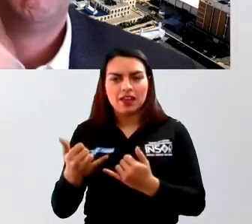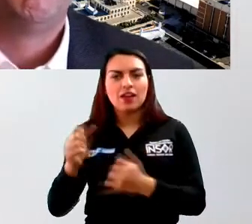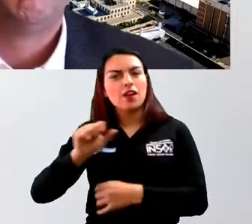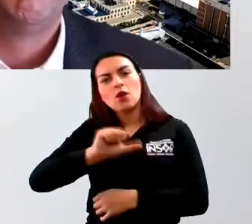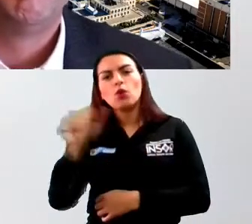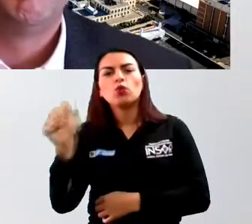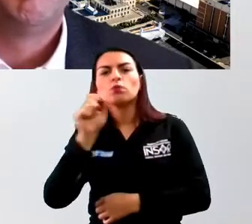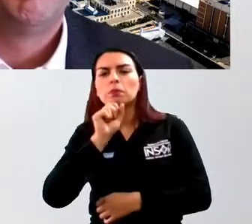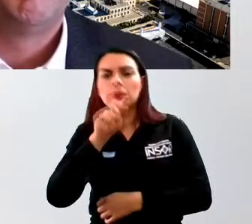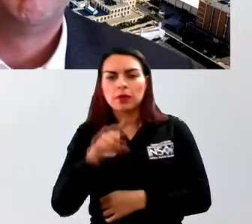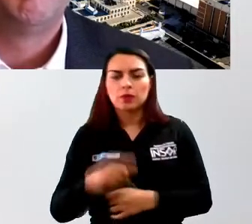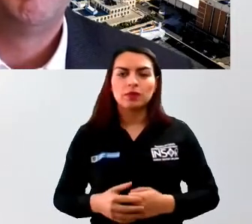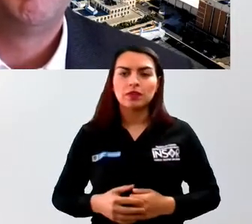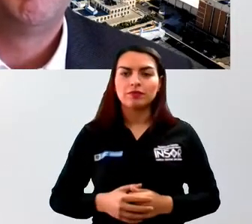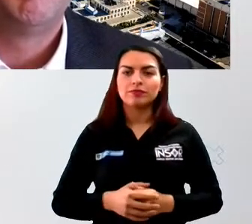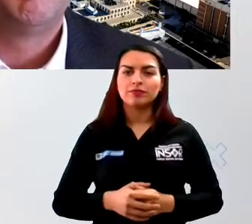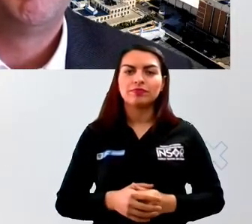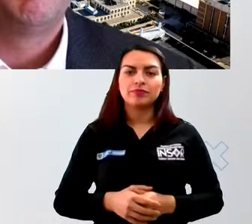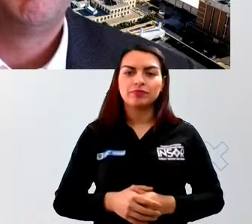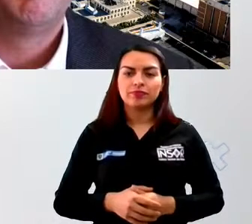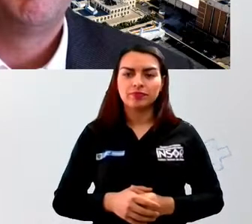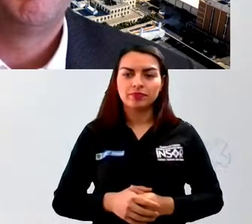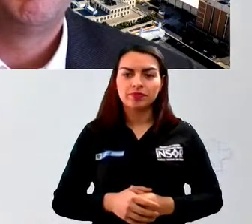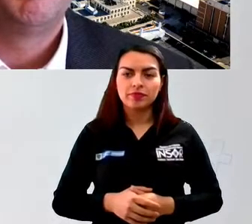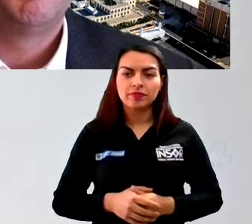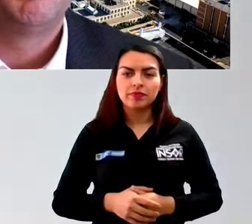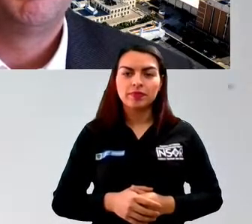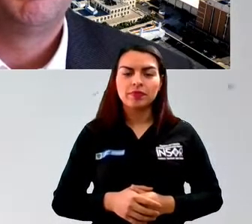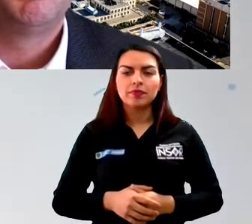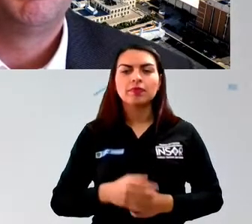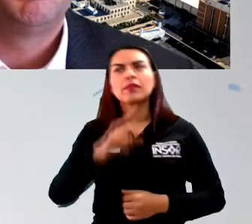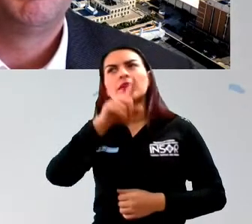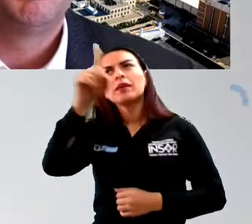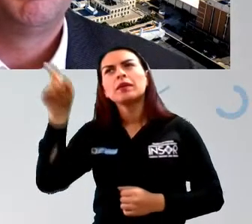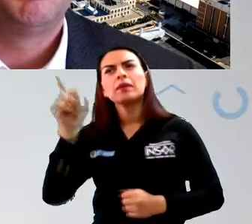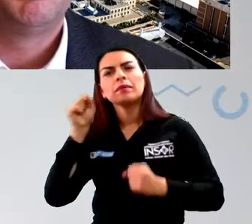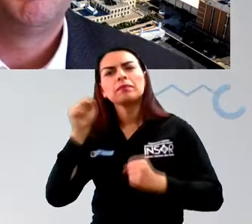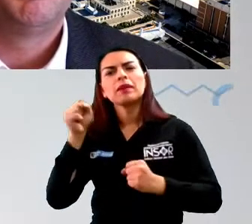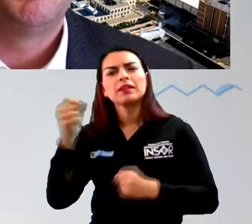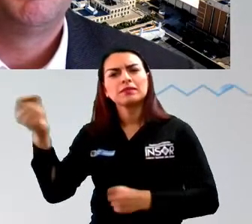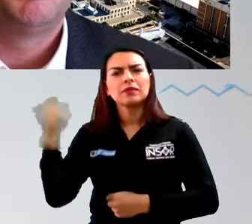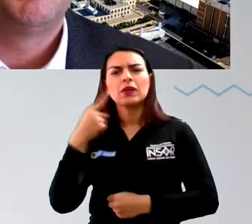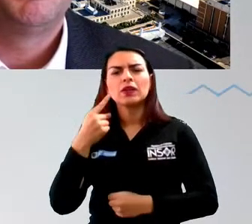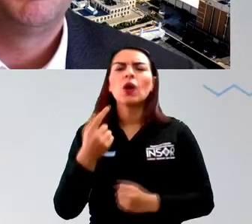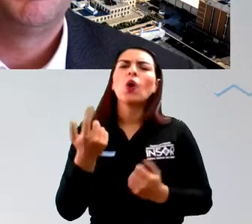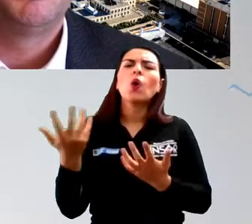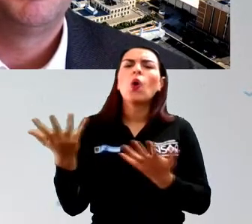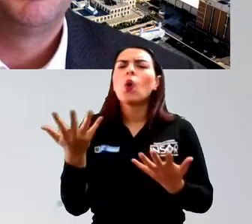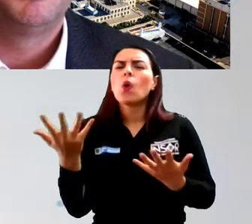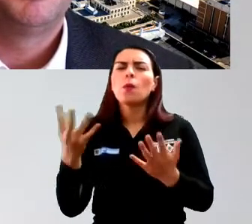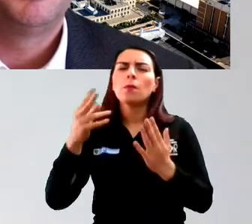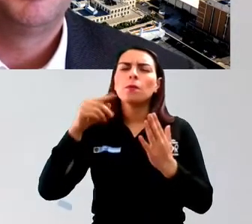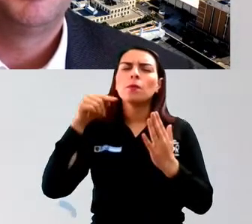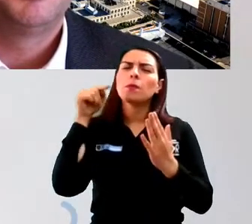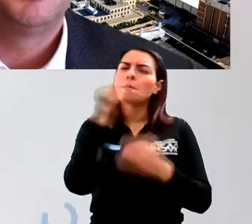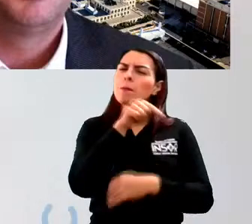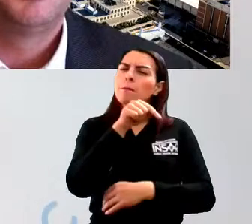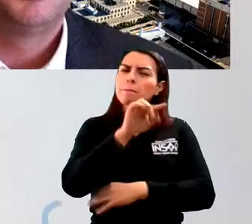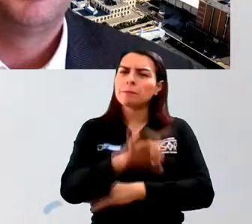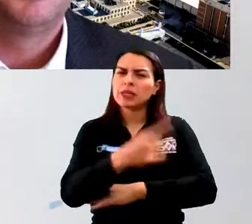Nos preguntan cómo manejar desde la virtualidad o desde los ambientes